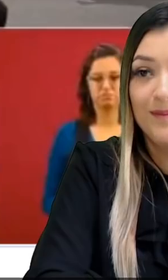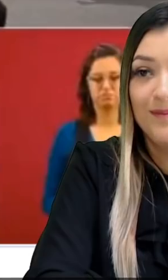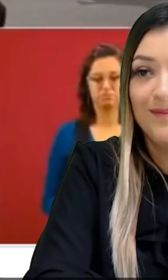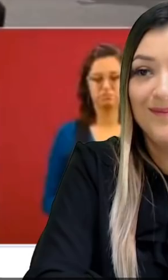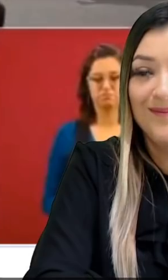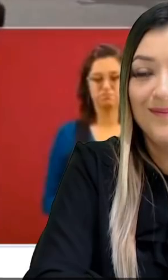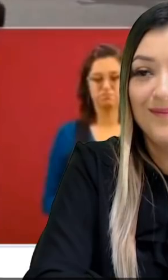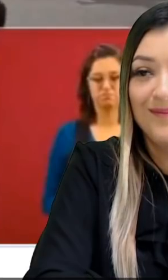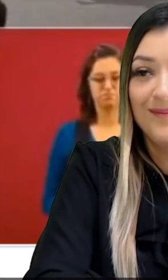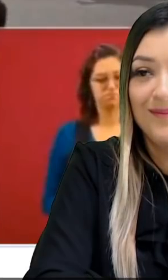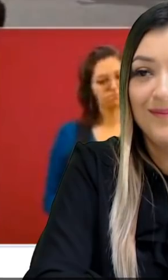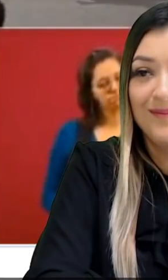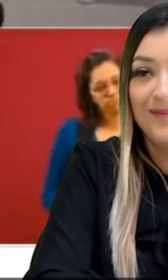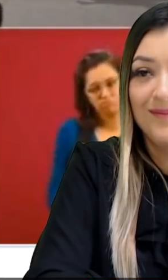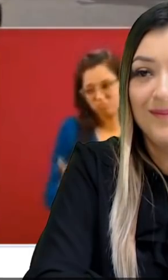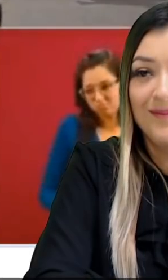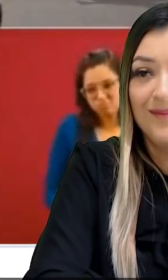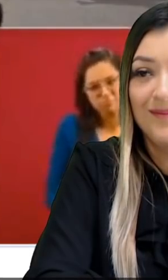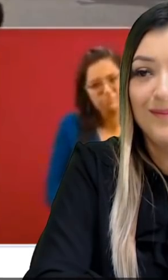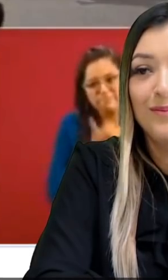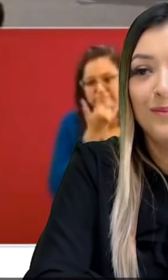Y ofrezco disculpas,